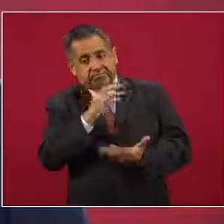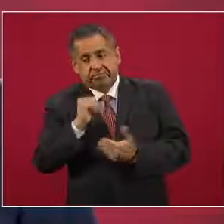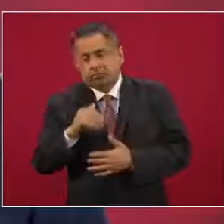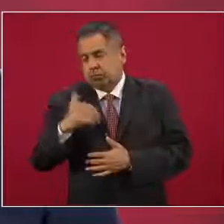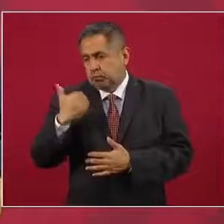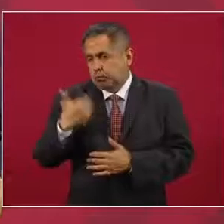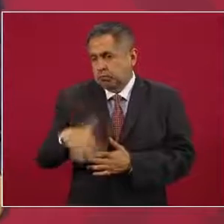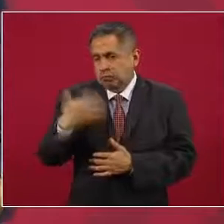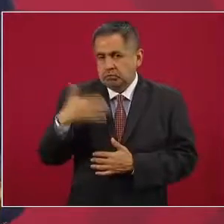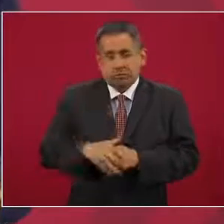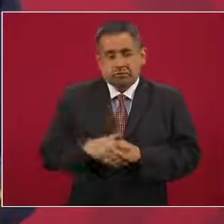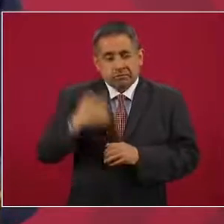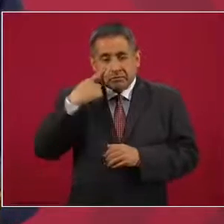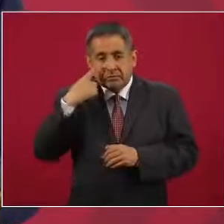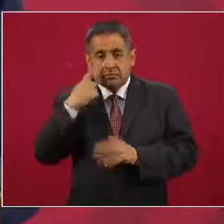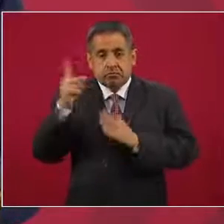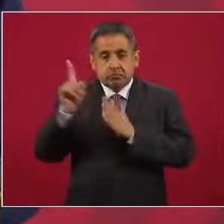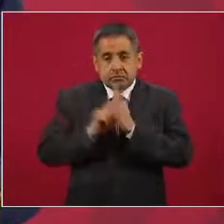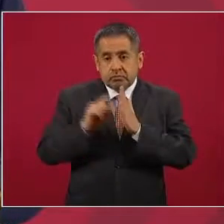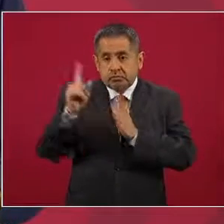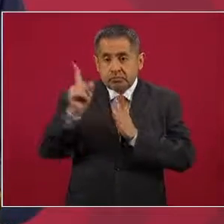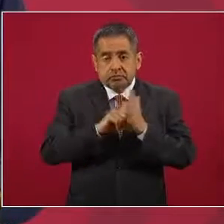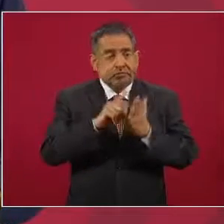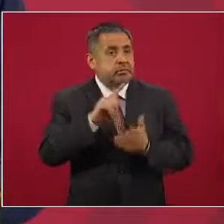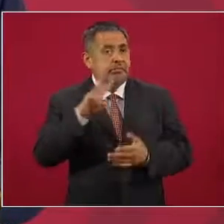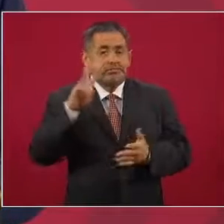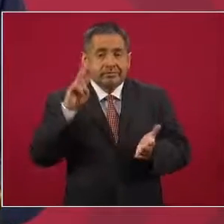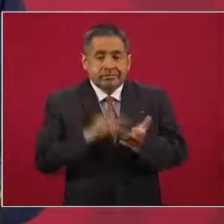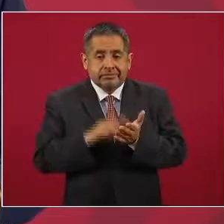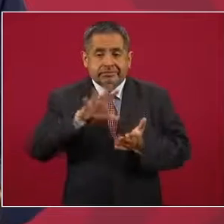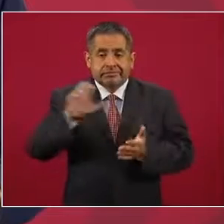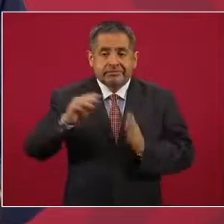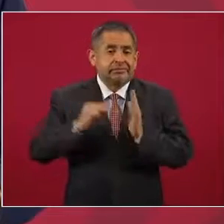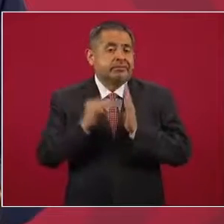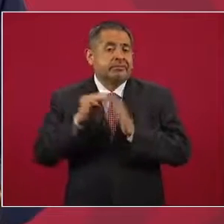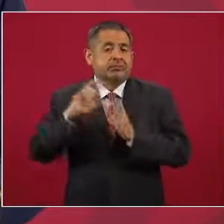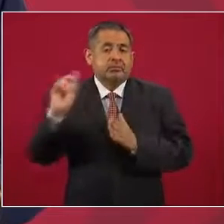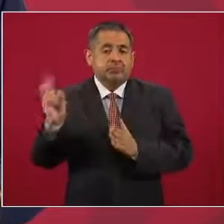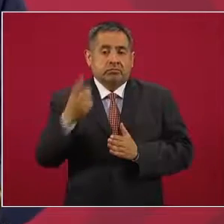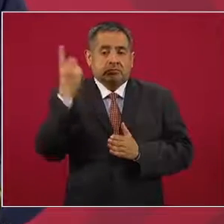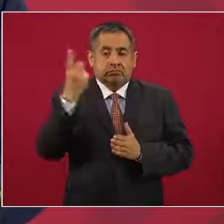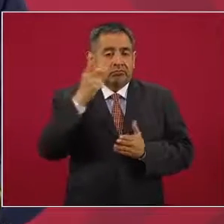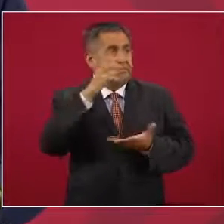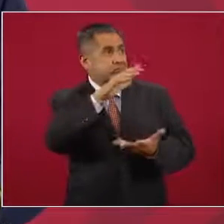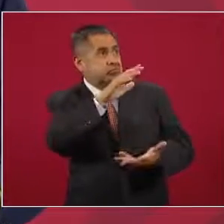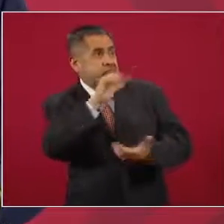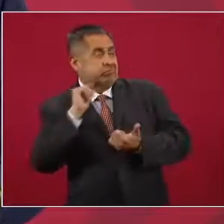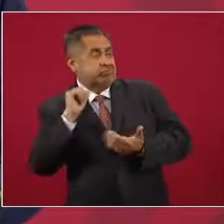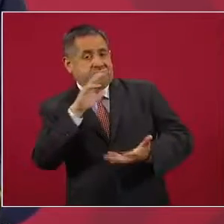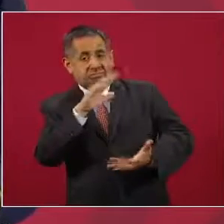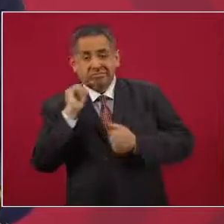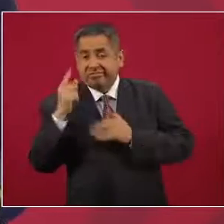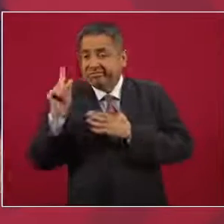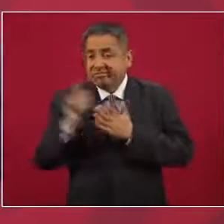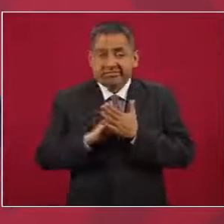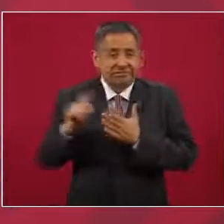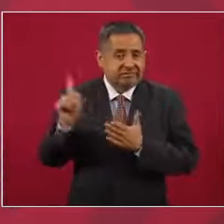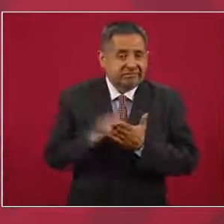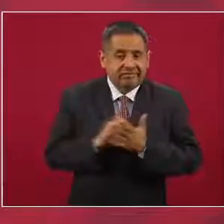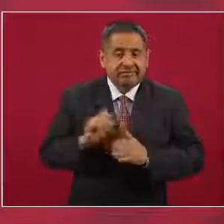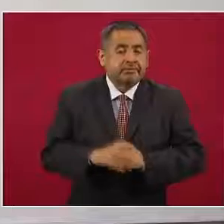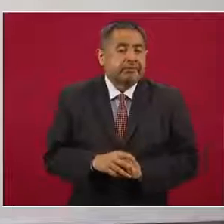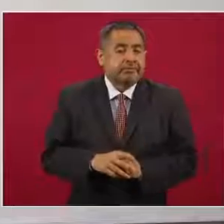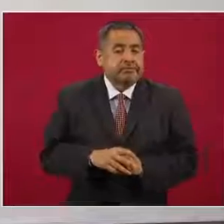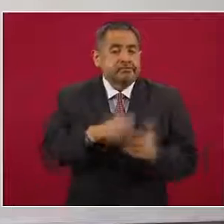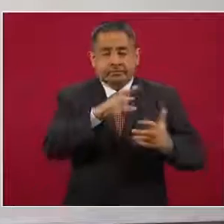Estamos hablando que mensualmente son 3.500 millones de dólares las remesas. Llega